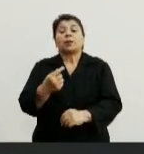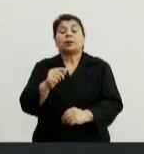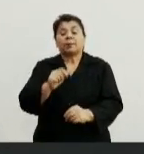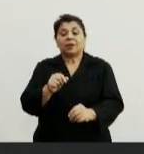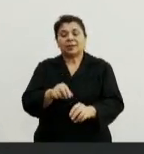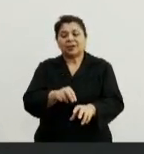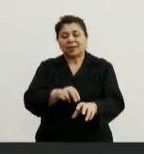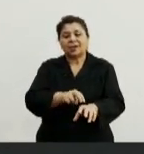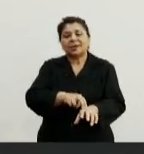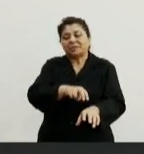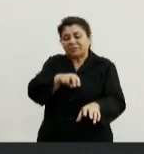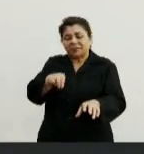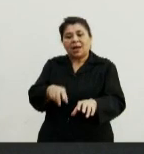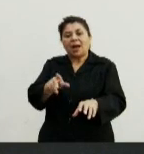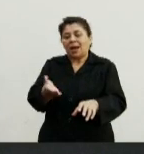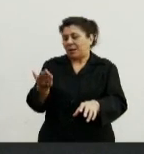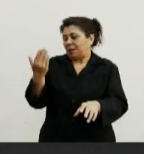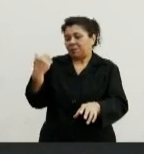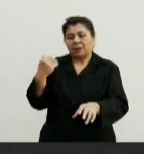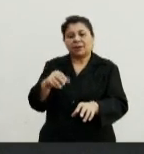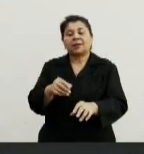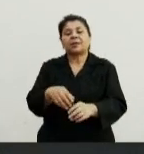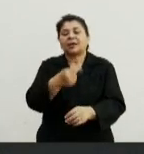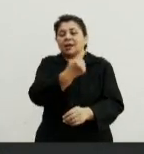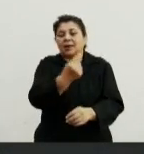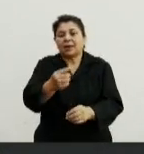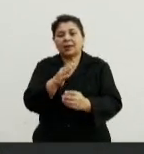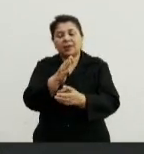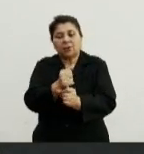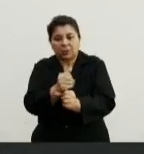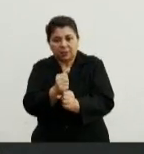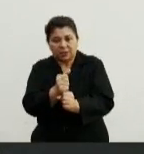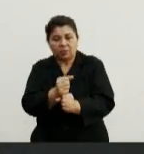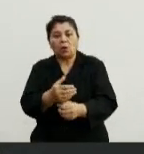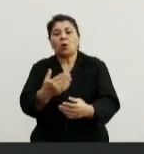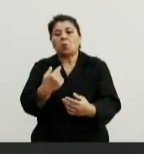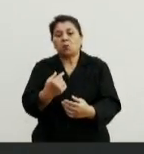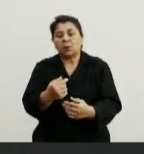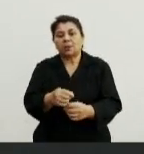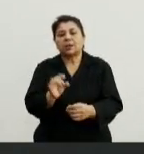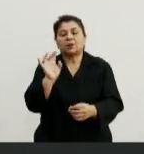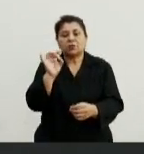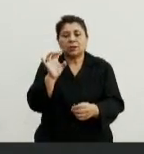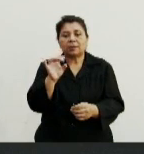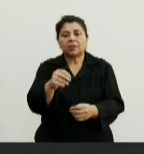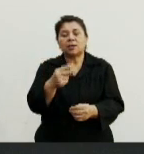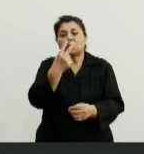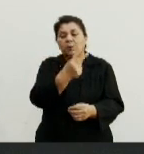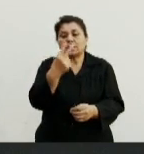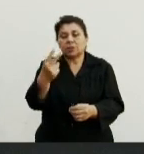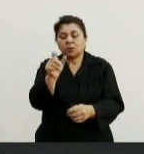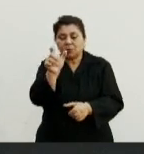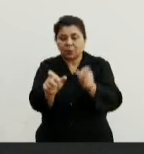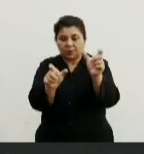de los pasajeros a la unidad que cada unidad podrá transportarse y trasladarse y circular solo con 22 pasajeros